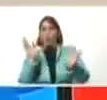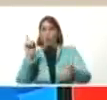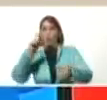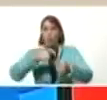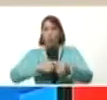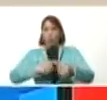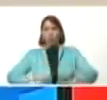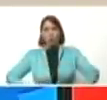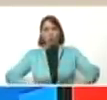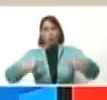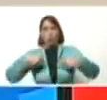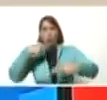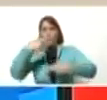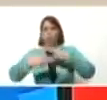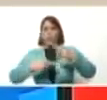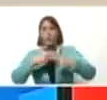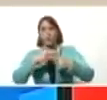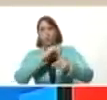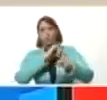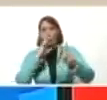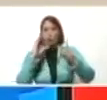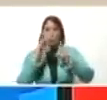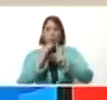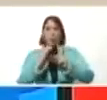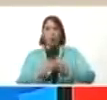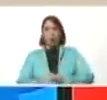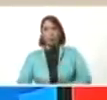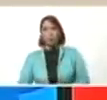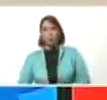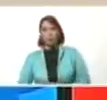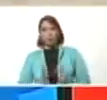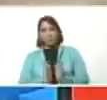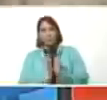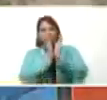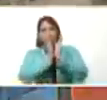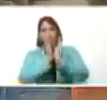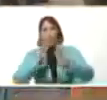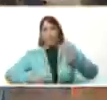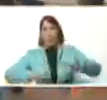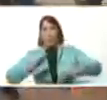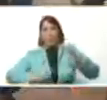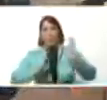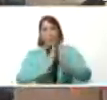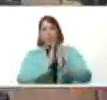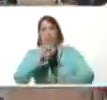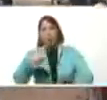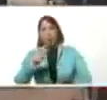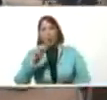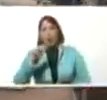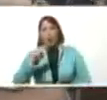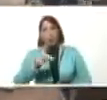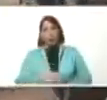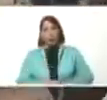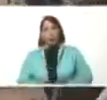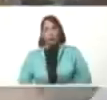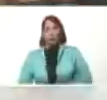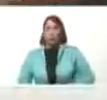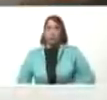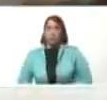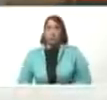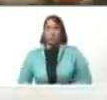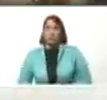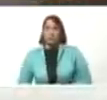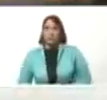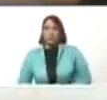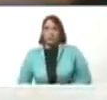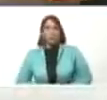patrimonio universal, cultural e inmaterial de la humanidad. Los tambores de San Juan de Venezuela. ¡Que